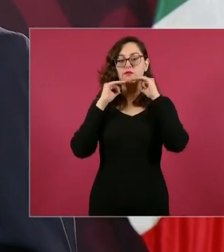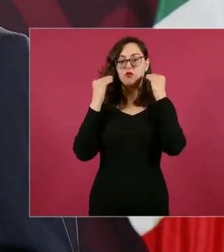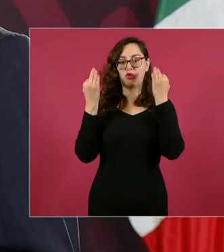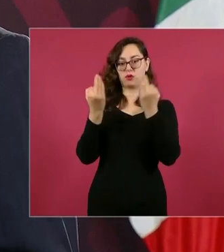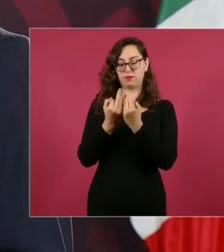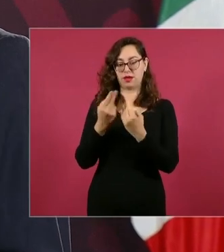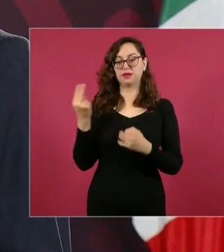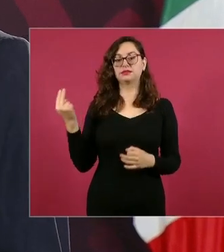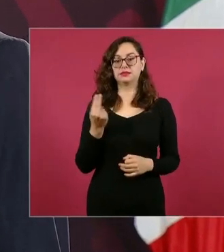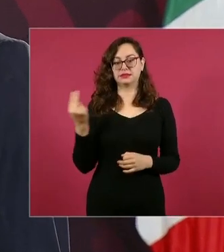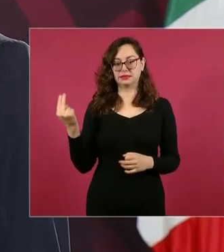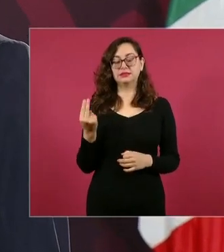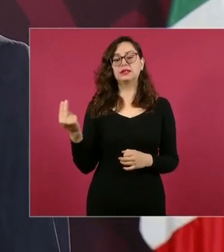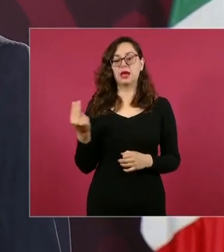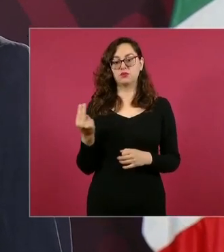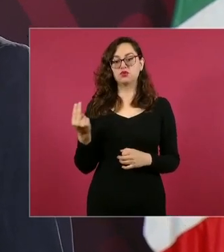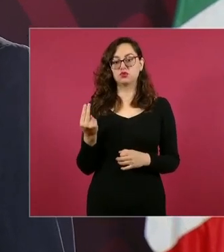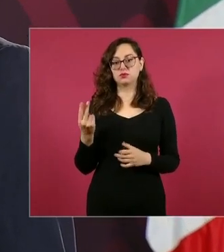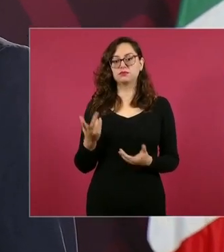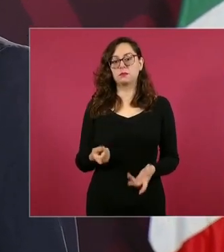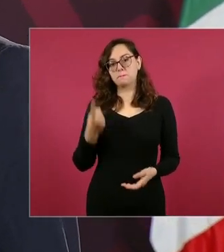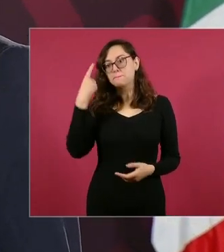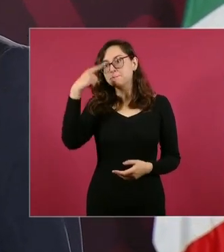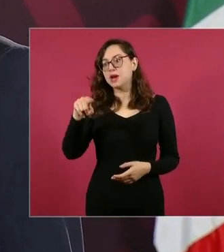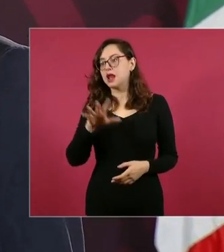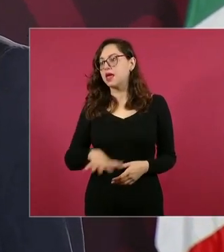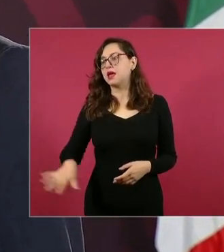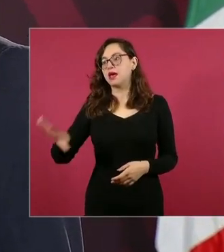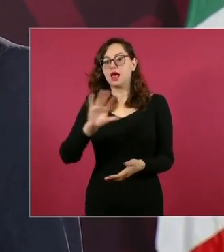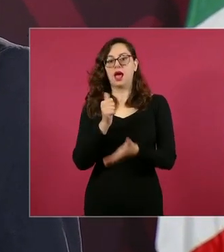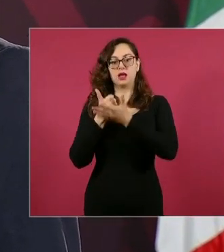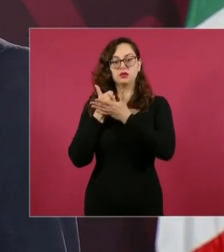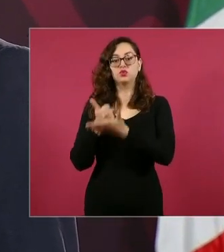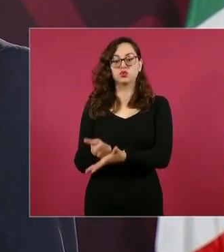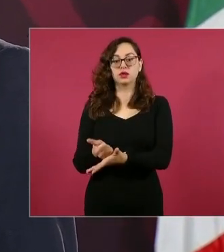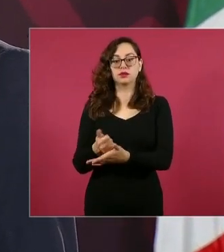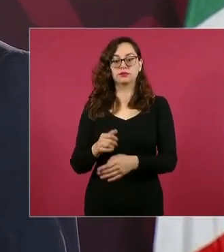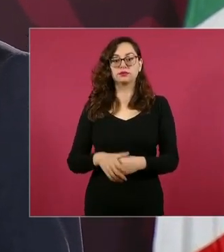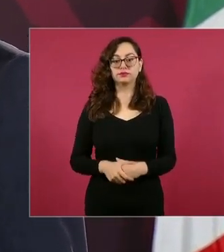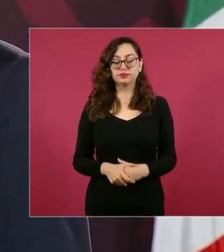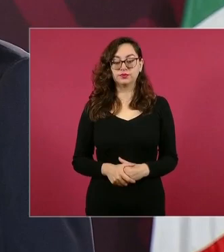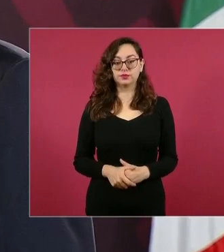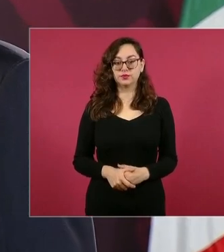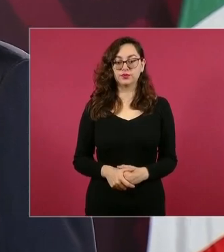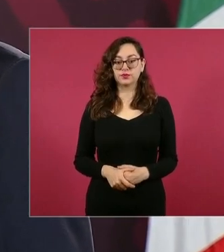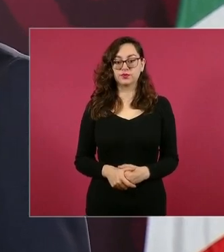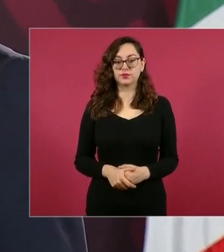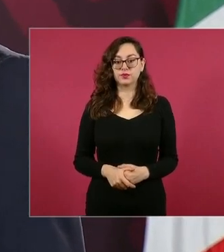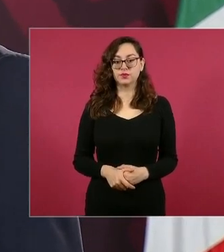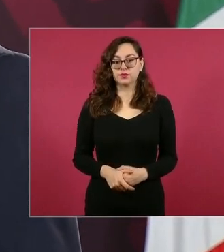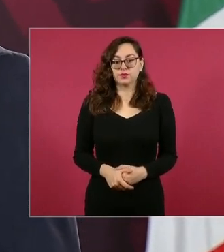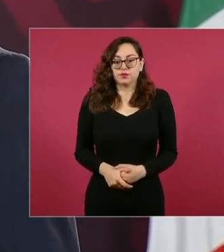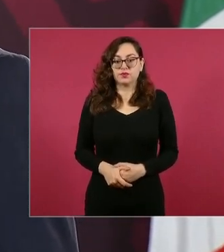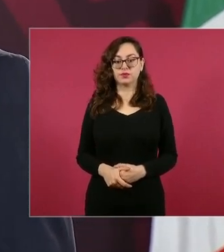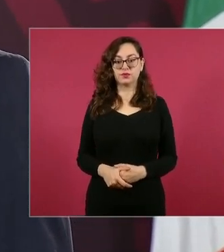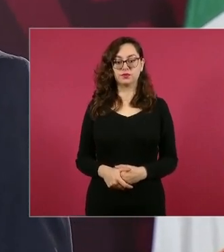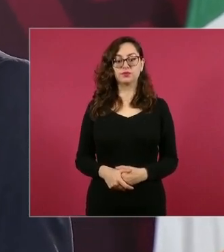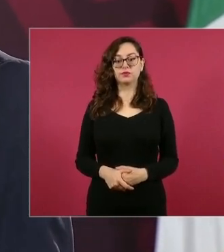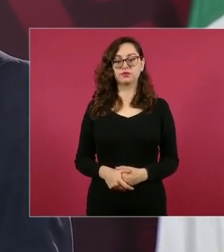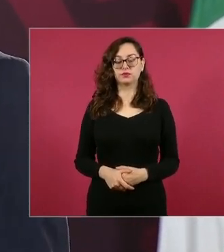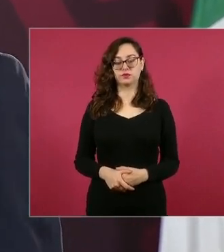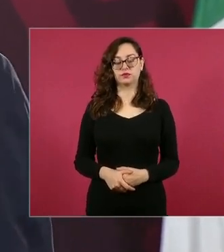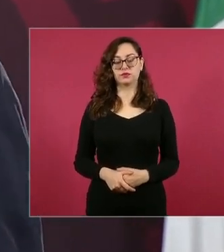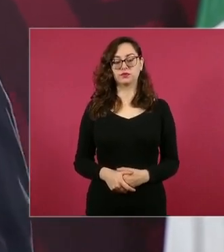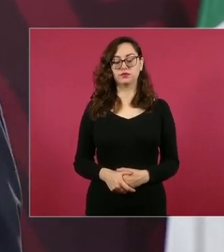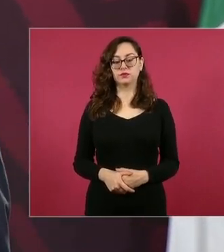alternativos porque va a ayudar mucho ahora por ejemplo